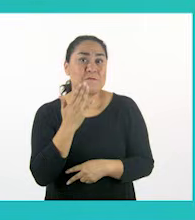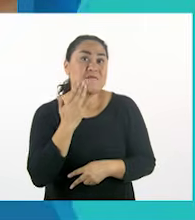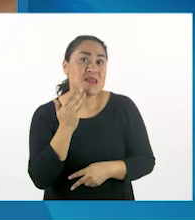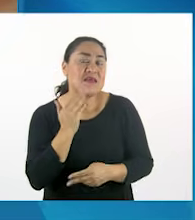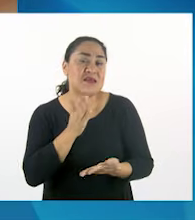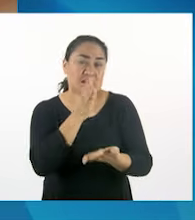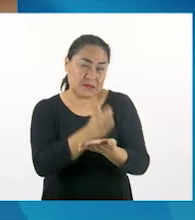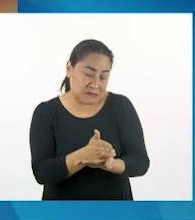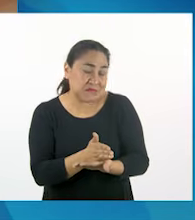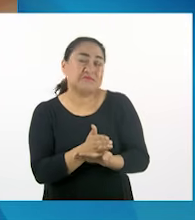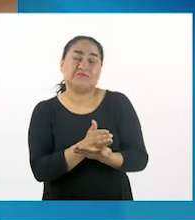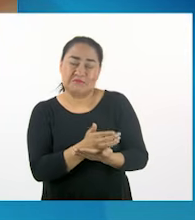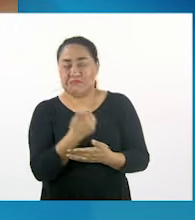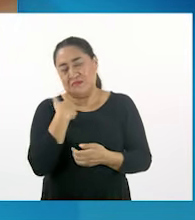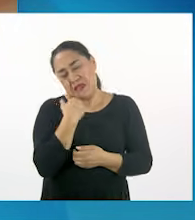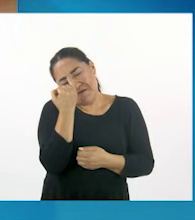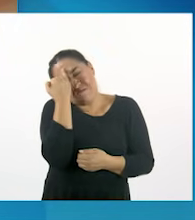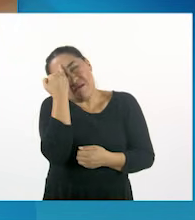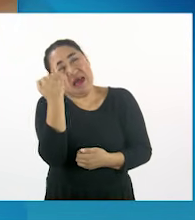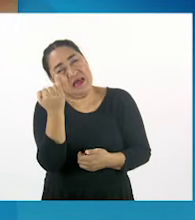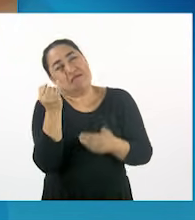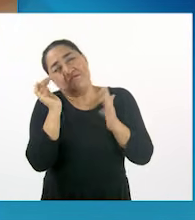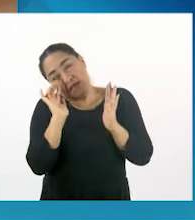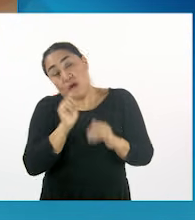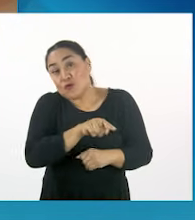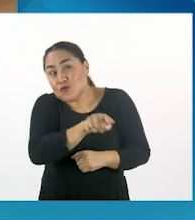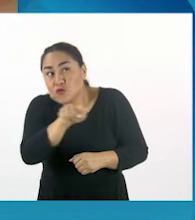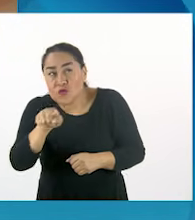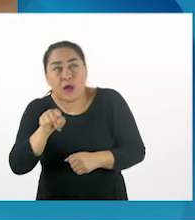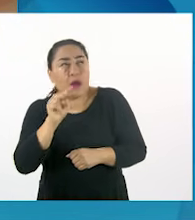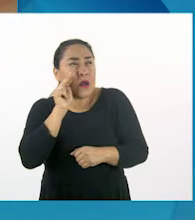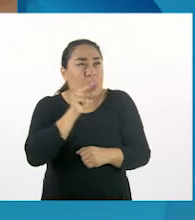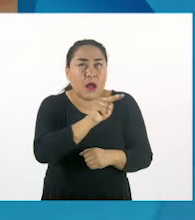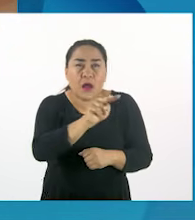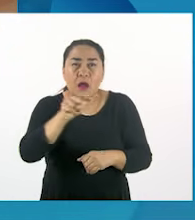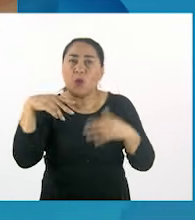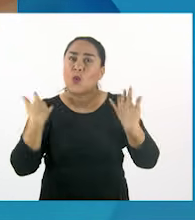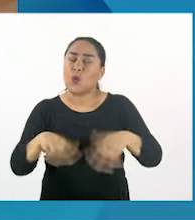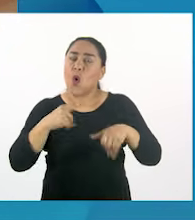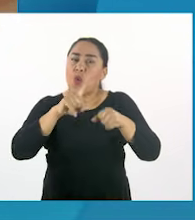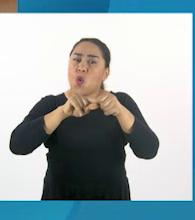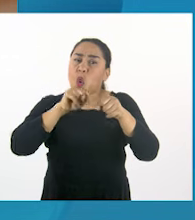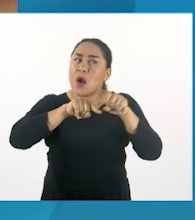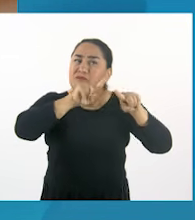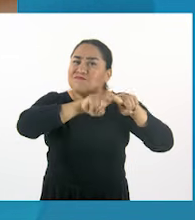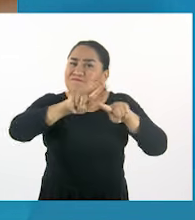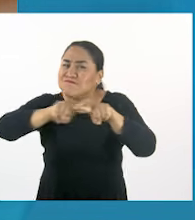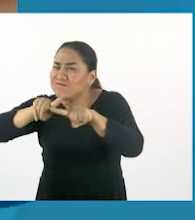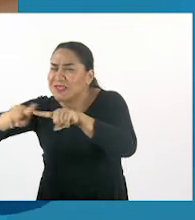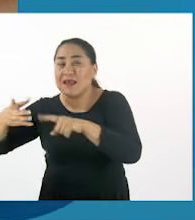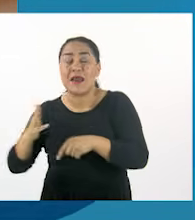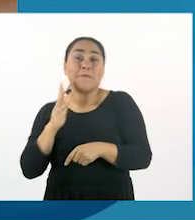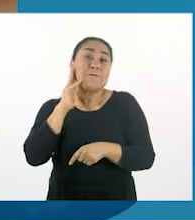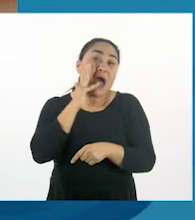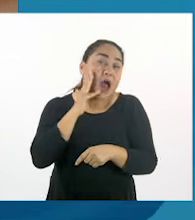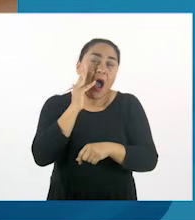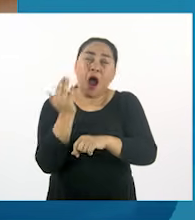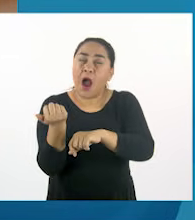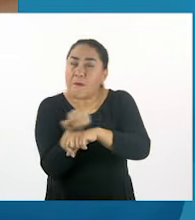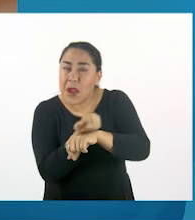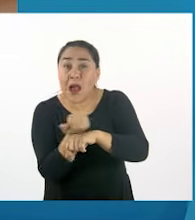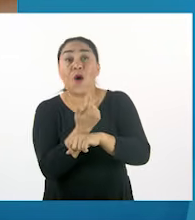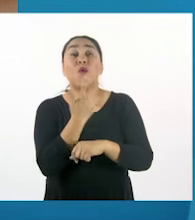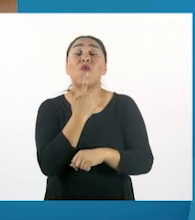que muchas veces ustedes ven ese gran colorido que tenemos. Las manzanas amarillas